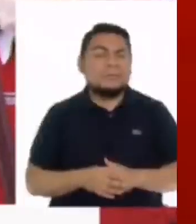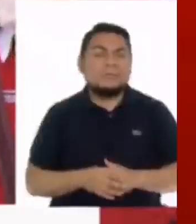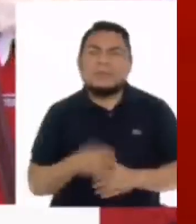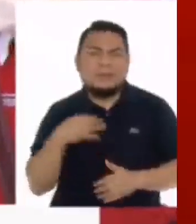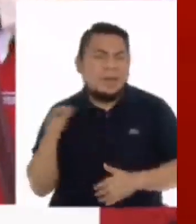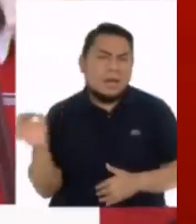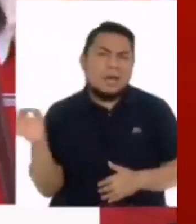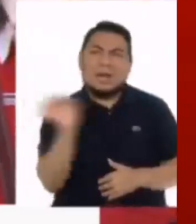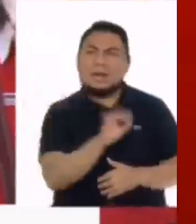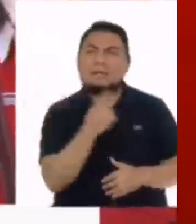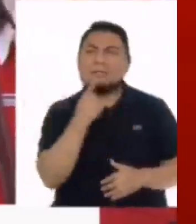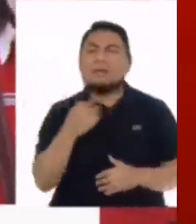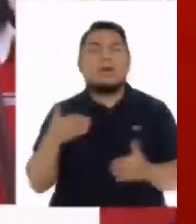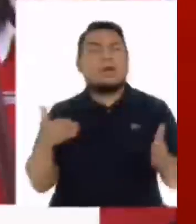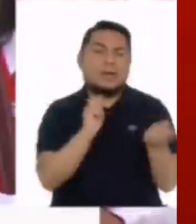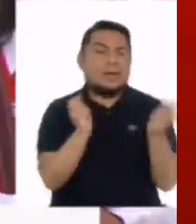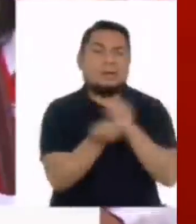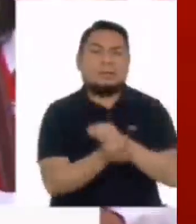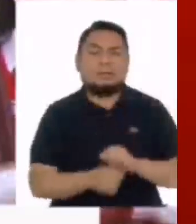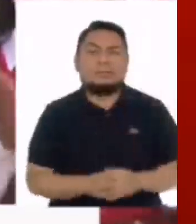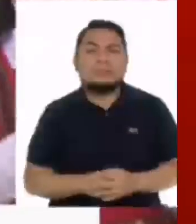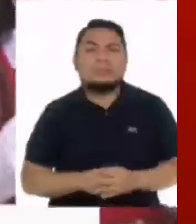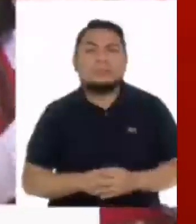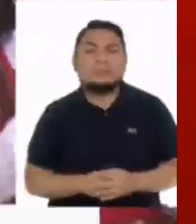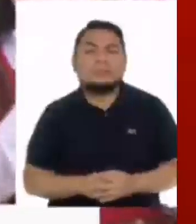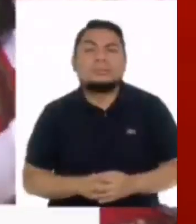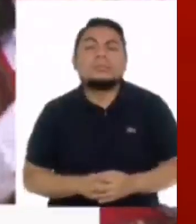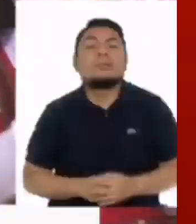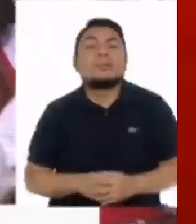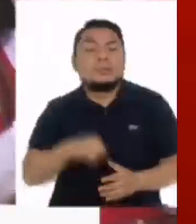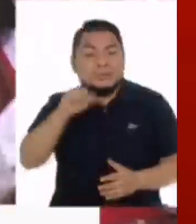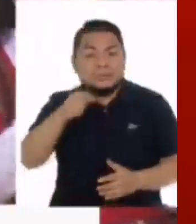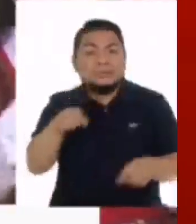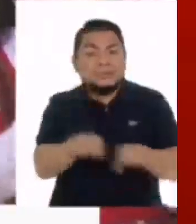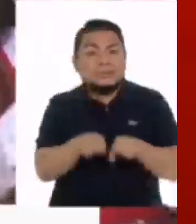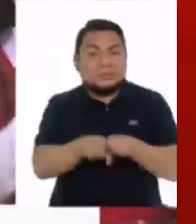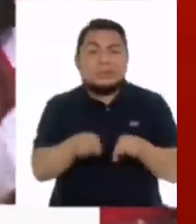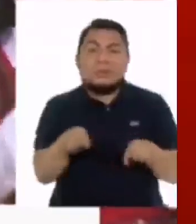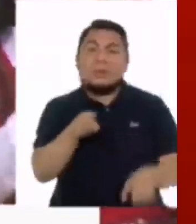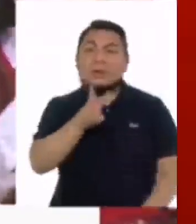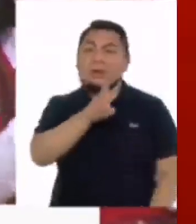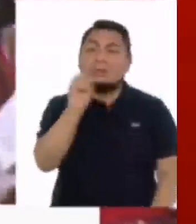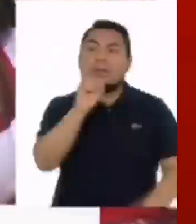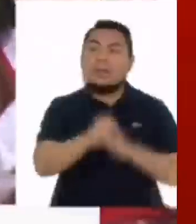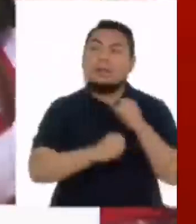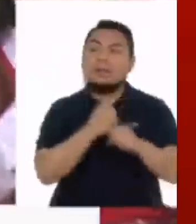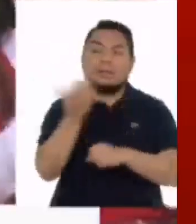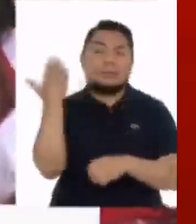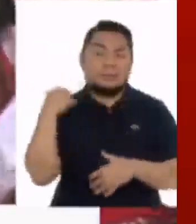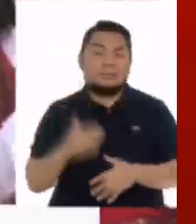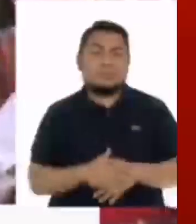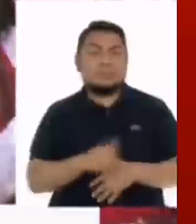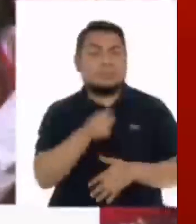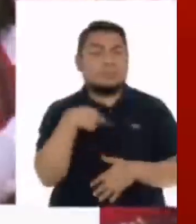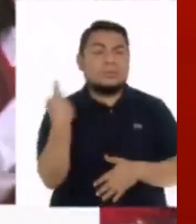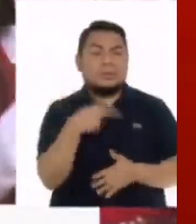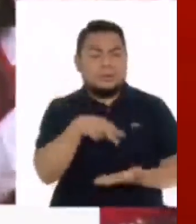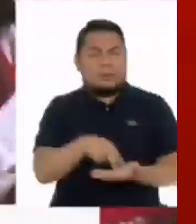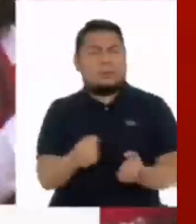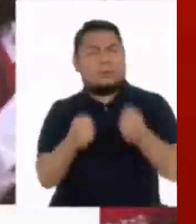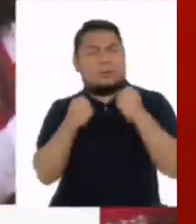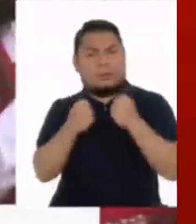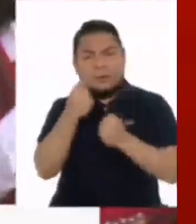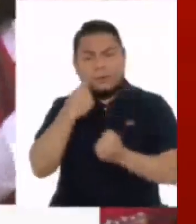Jamás estaremos en contra del pueblo. Así como hace 200 años, nuestros valientes